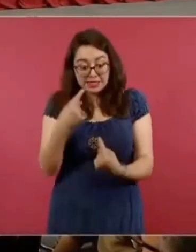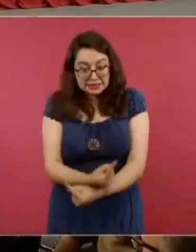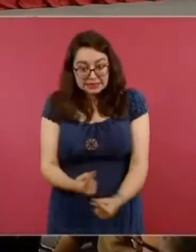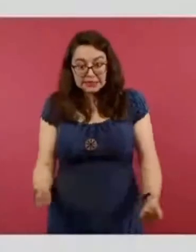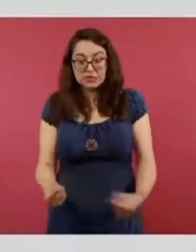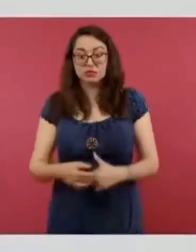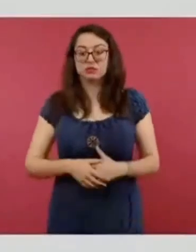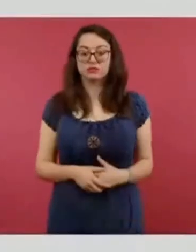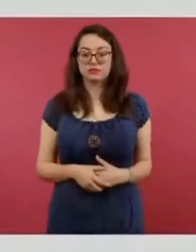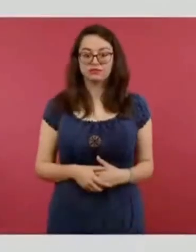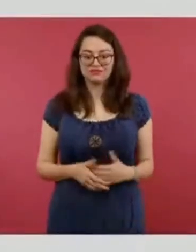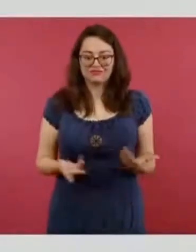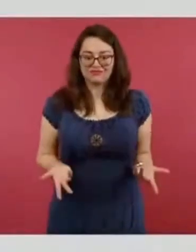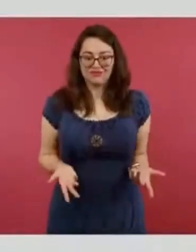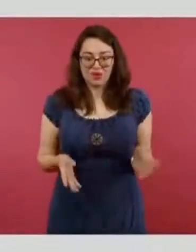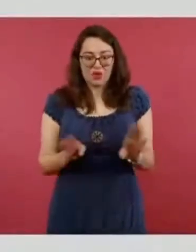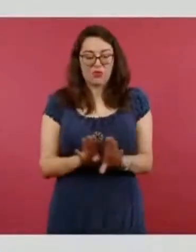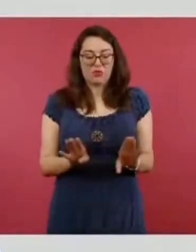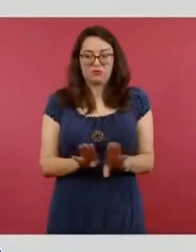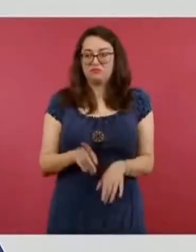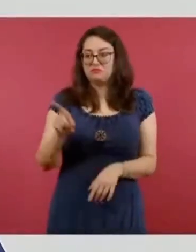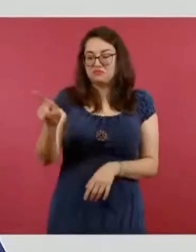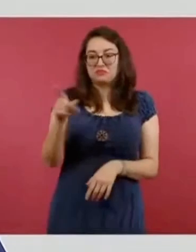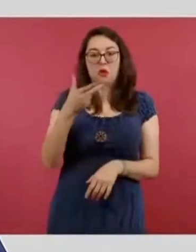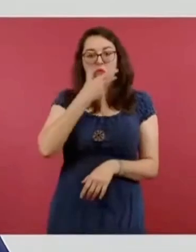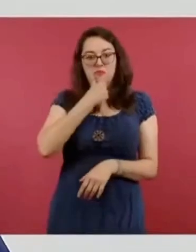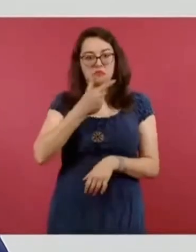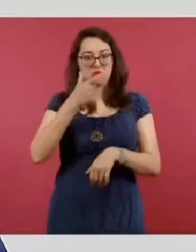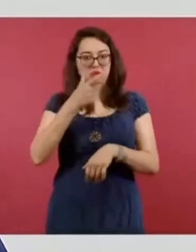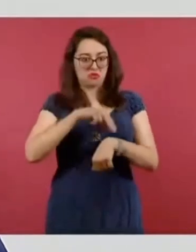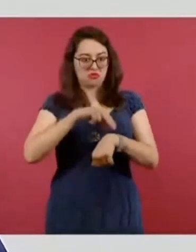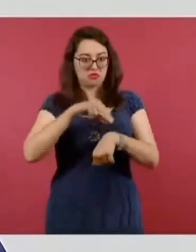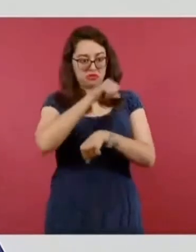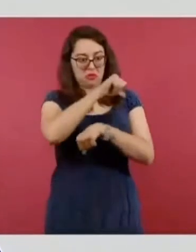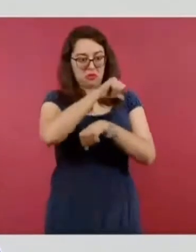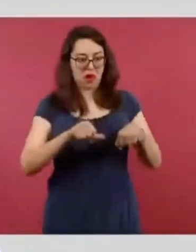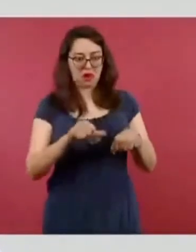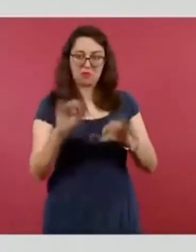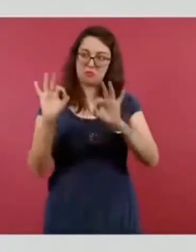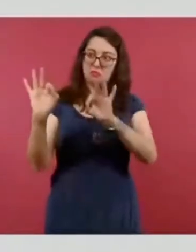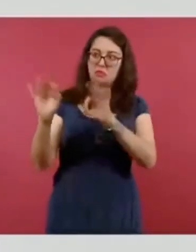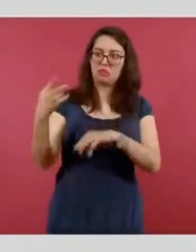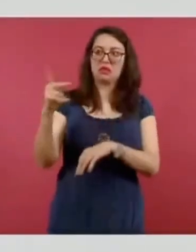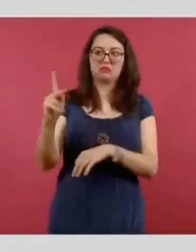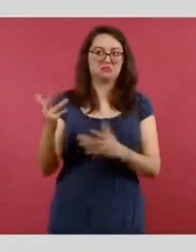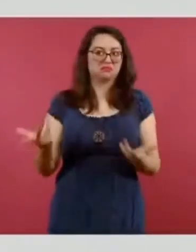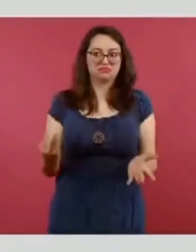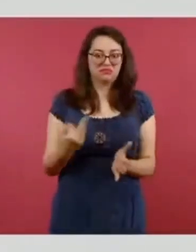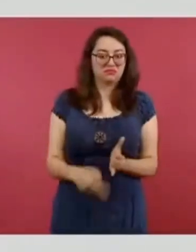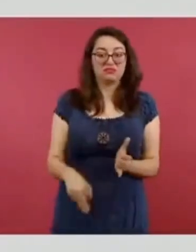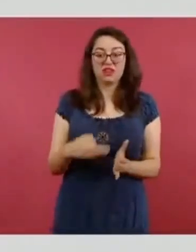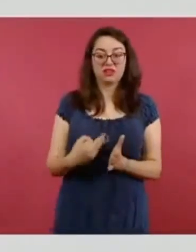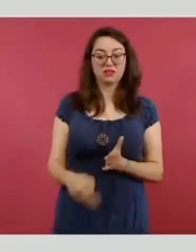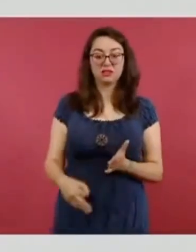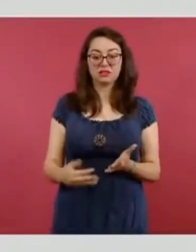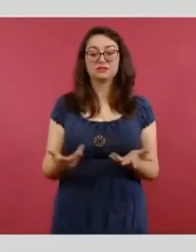las niñas, pues no puede llevar a cabo las acciones para los que está destinado. Por eso son estos 91